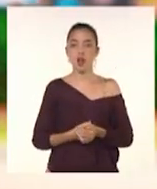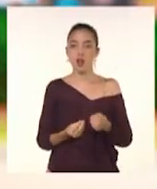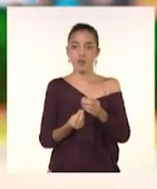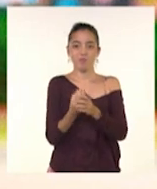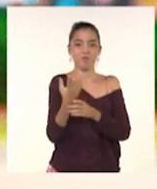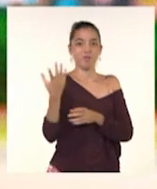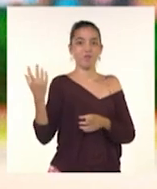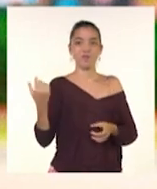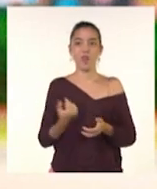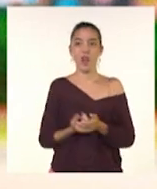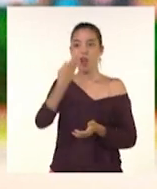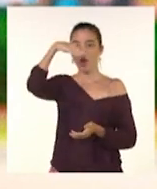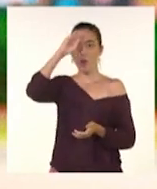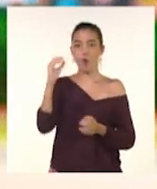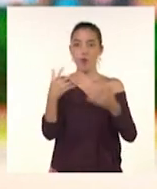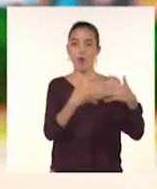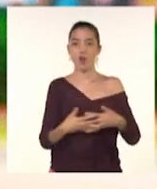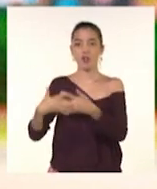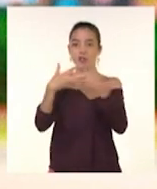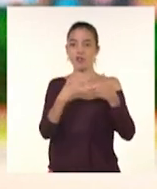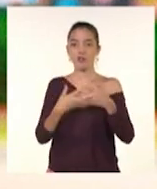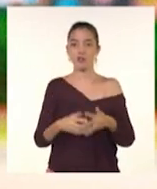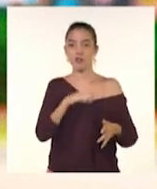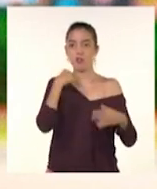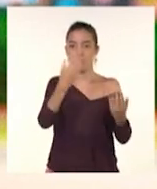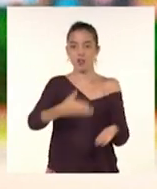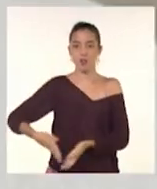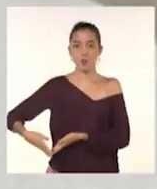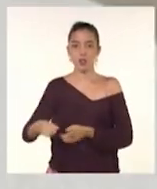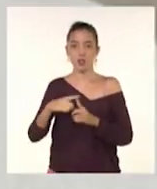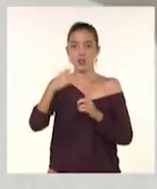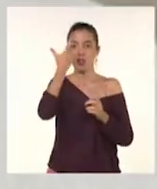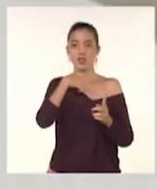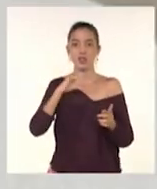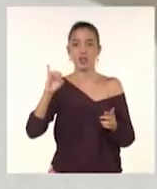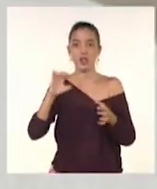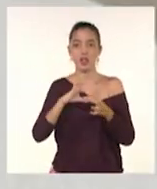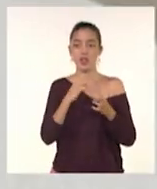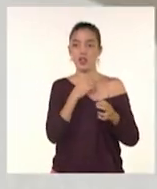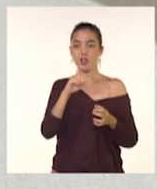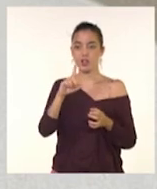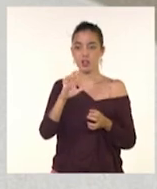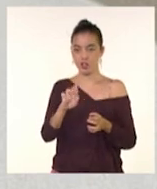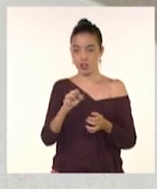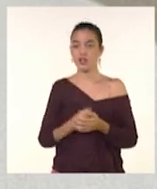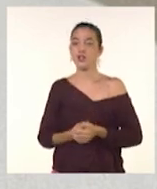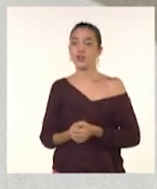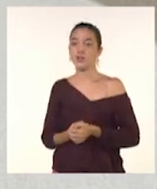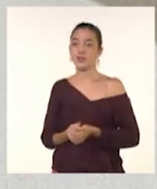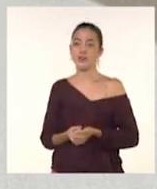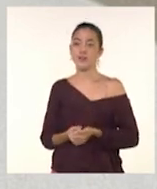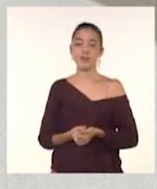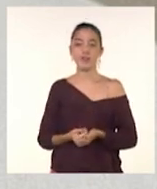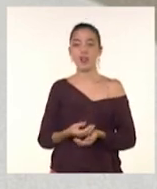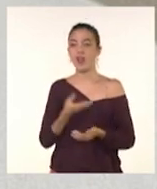más jóvenes. Con la muerte del Tiger, despedimos a una de las figuras más reconocidas del género urbano, que no renunció a su condición